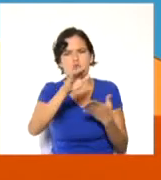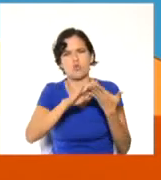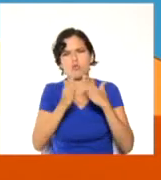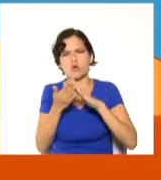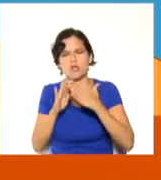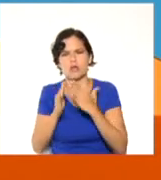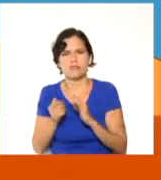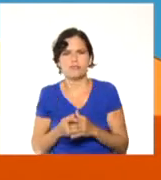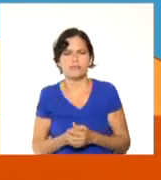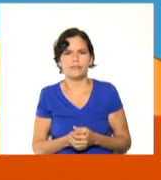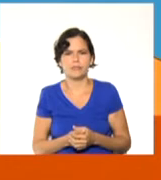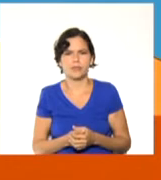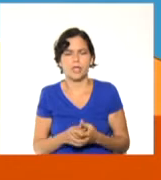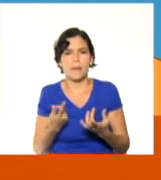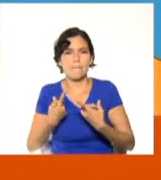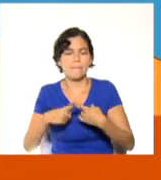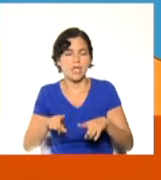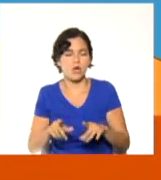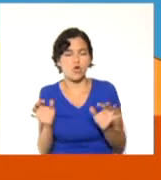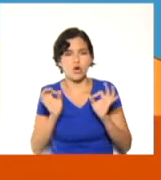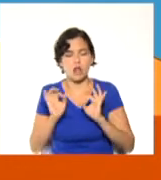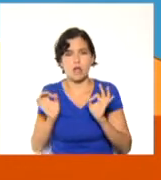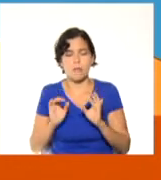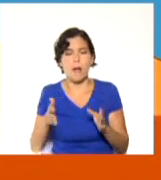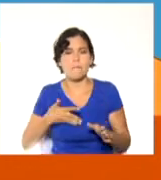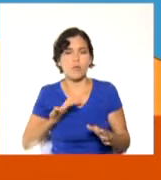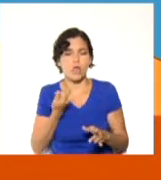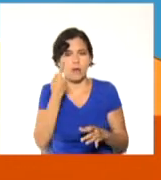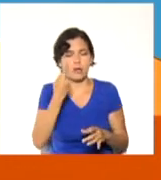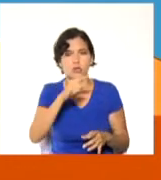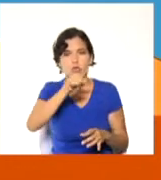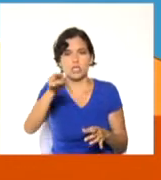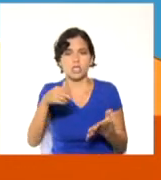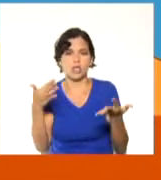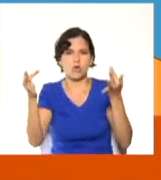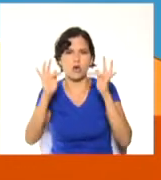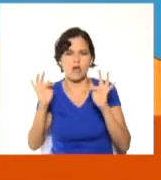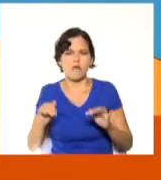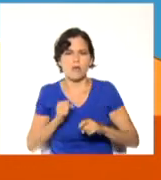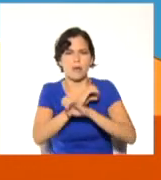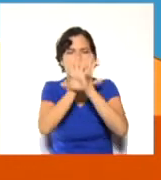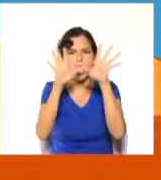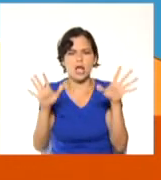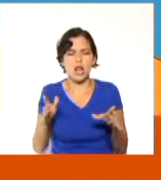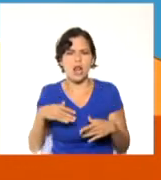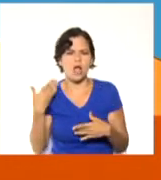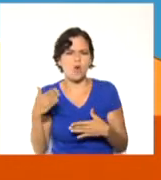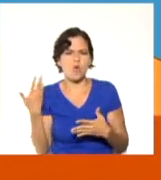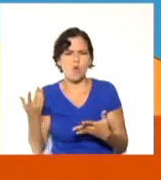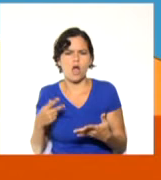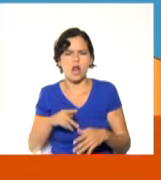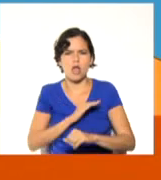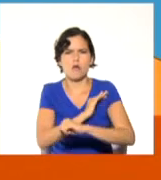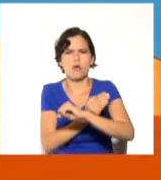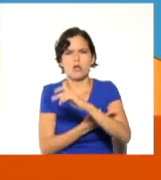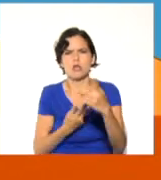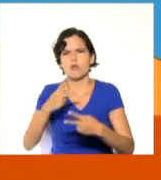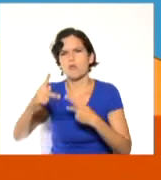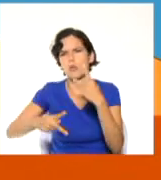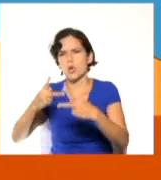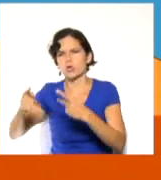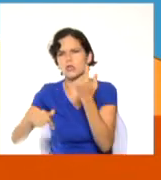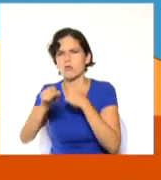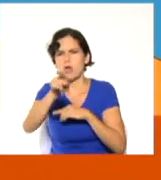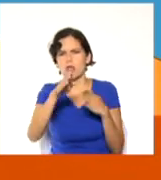tu comunidad. Pero no solo puedes visualizarte de una manera más clara cuál es el potencial productivo de tu